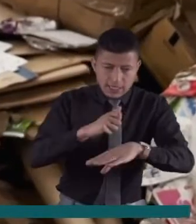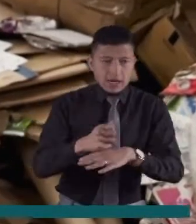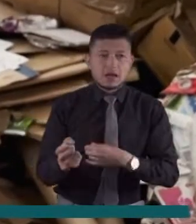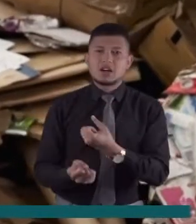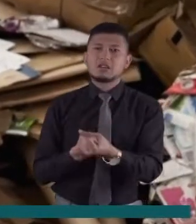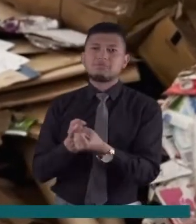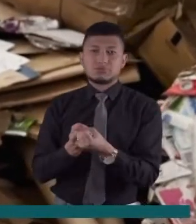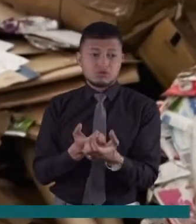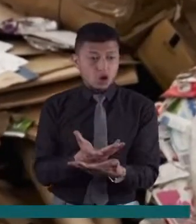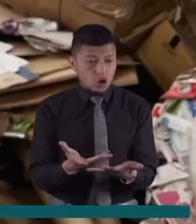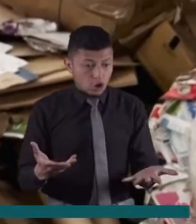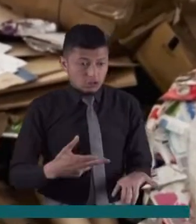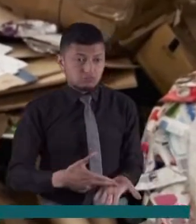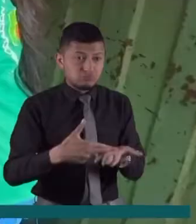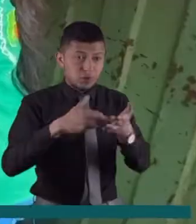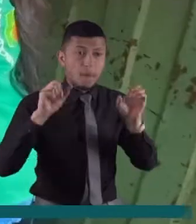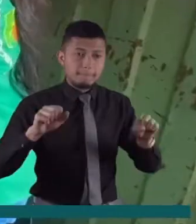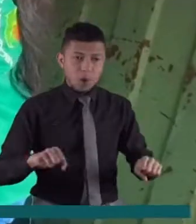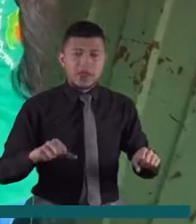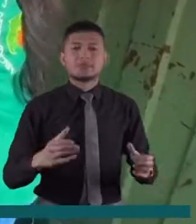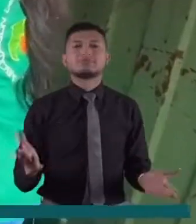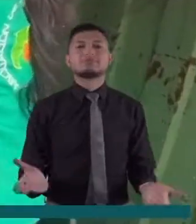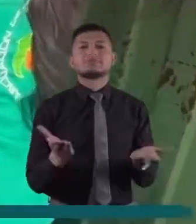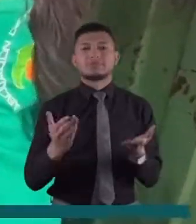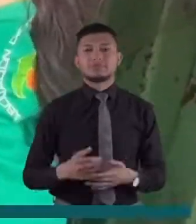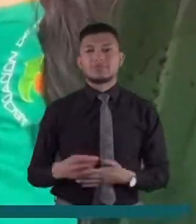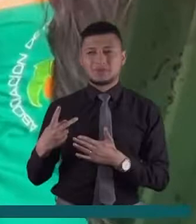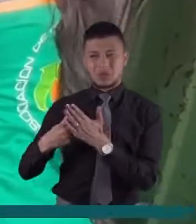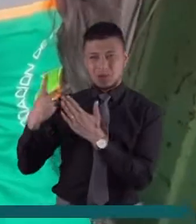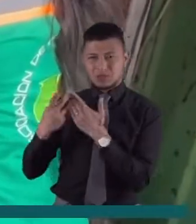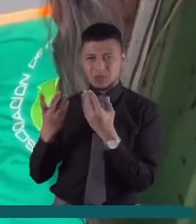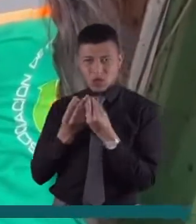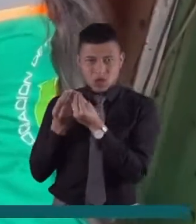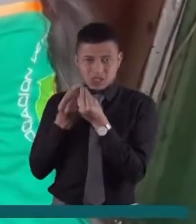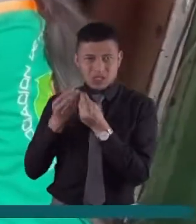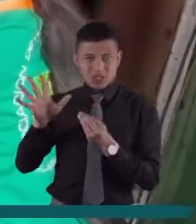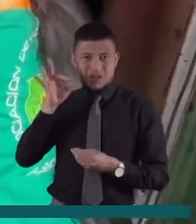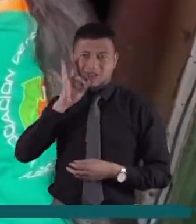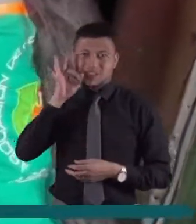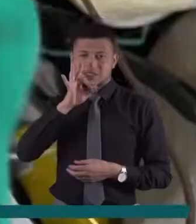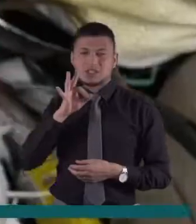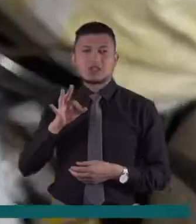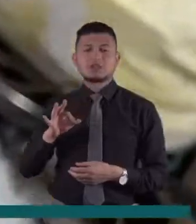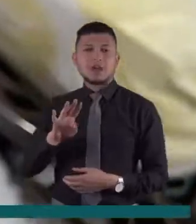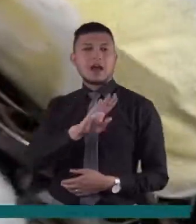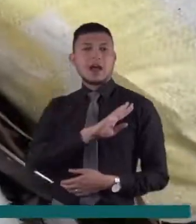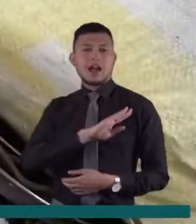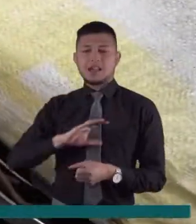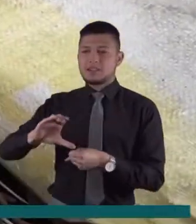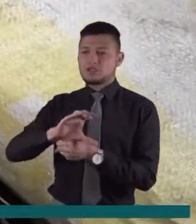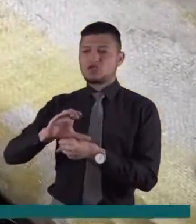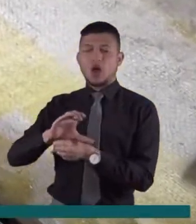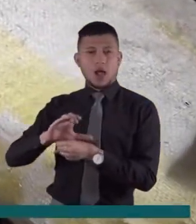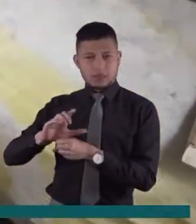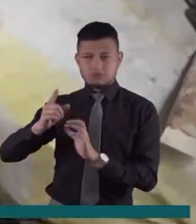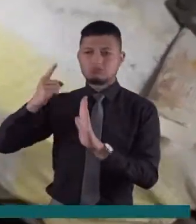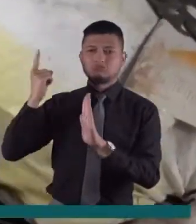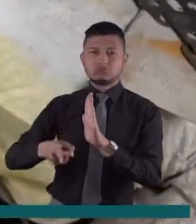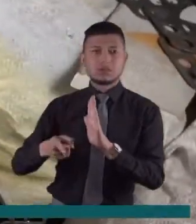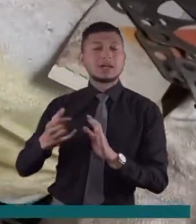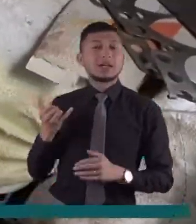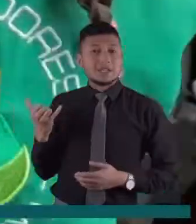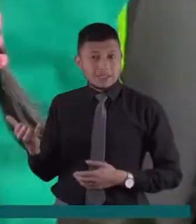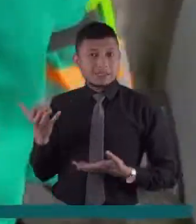que se puede recuperar. El proyecto, que fue aprobado por el Concejo de Villavicencio y sancionado por el alcalde de la ciudad,